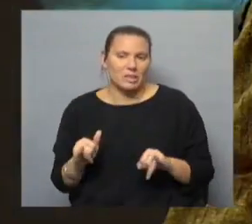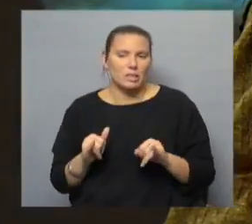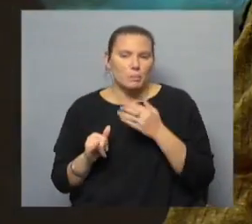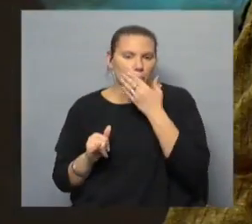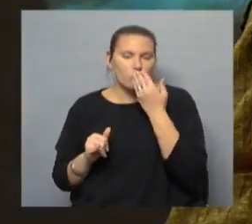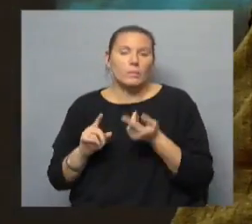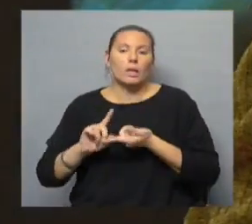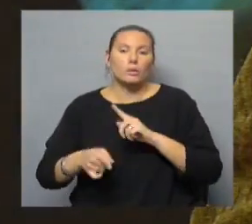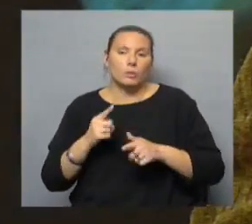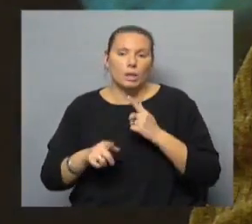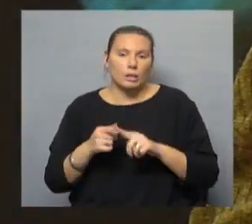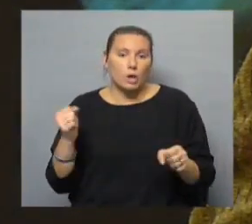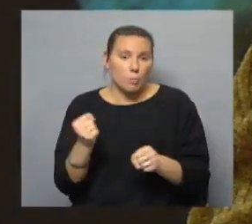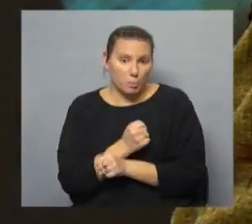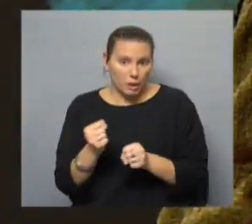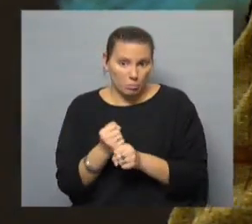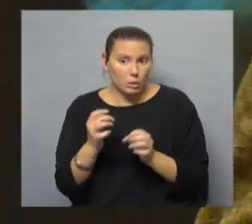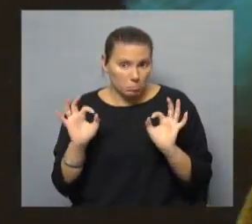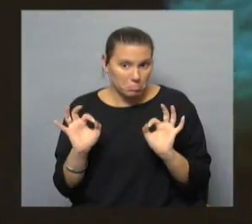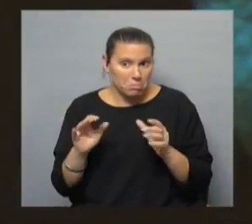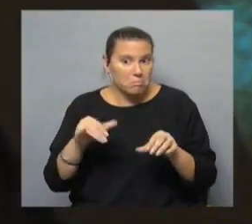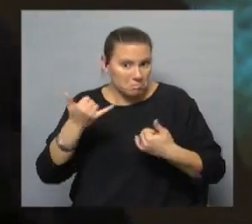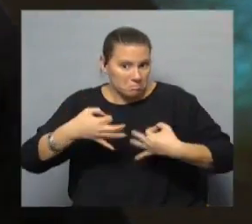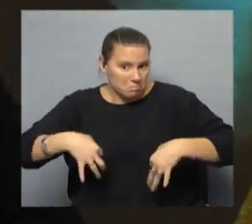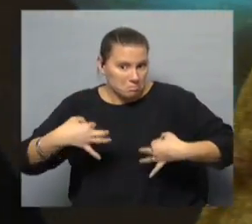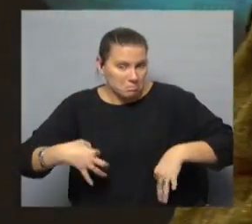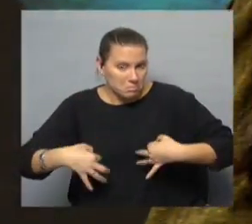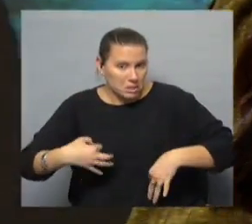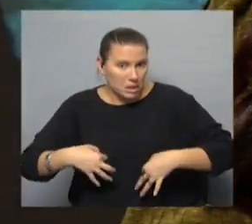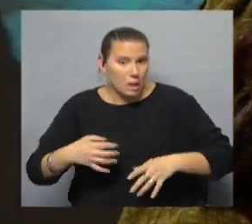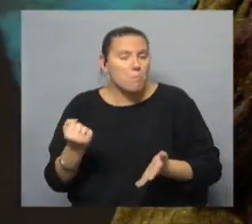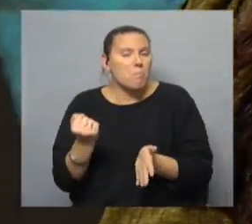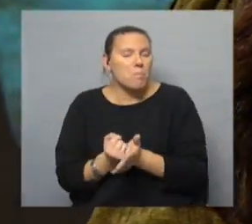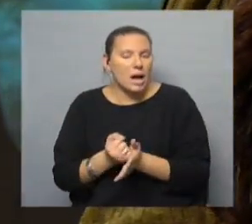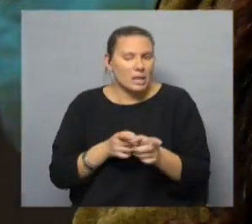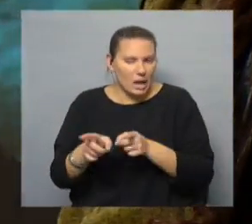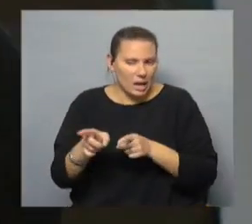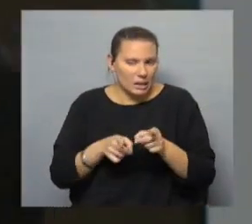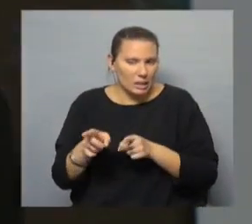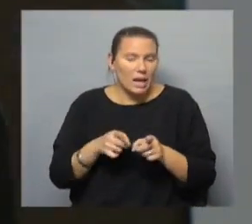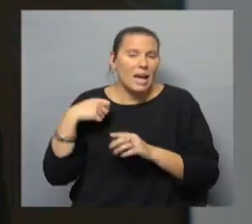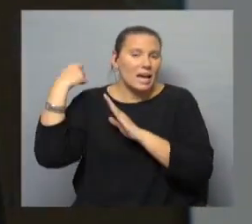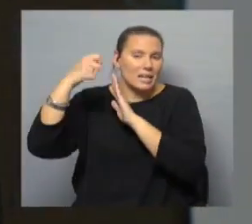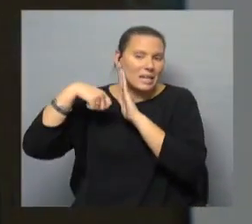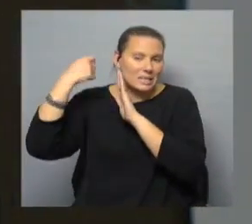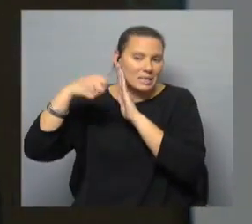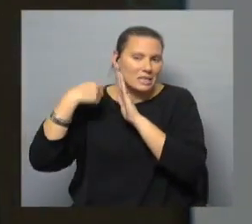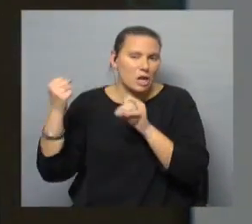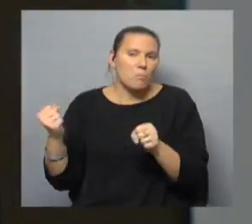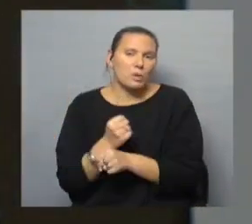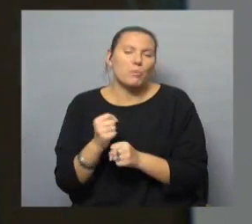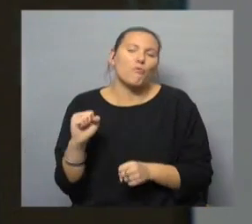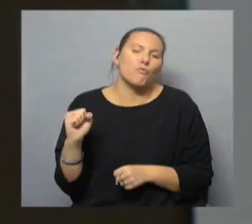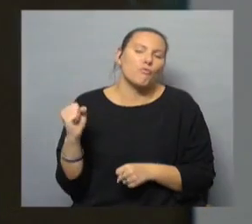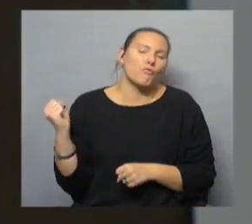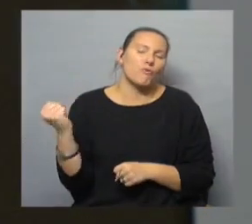tu relación con los premios? ¿Es algo que lo recibís bien? ¿Es algo que marcan tu carrera? ¿Le tenés un...? En el cine, viste que los premios son fundamentales